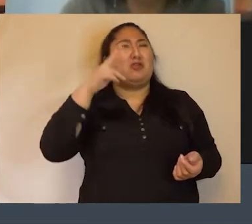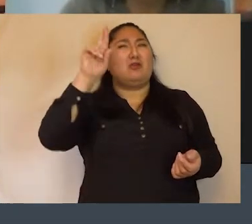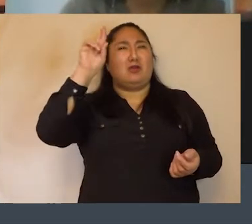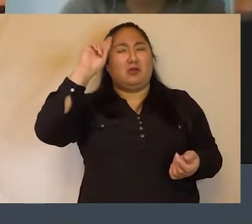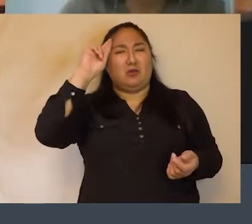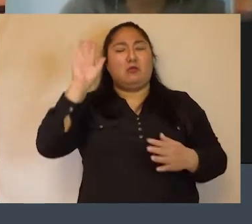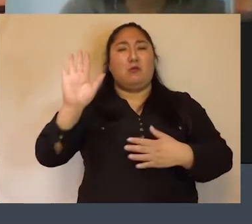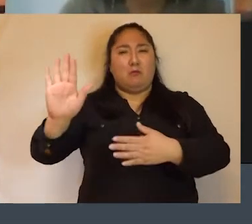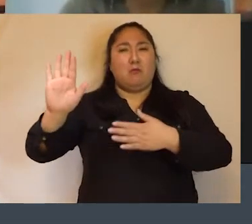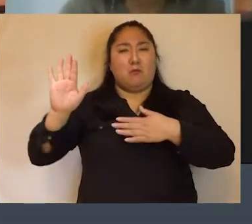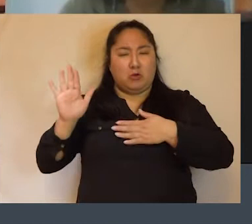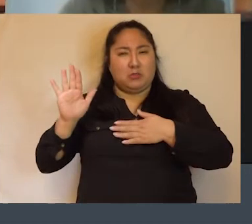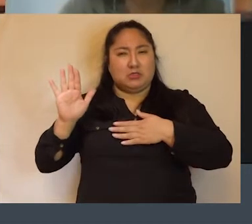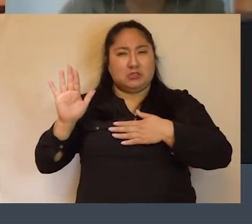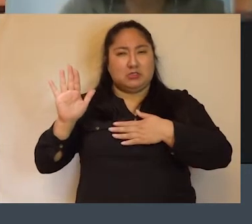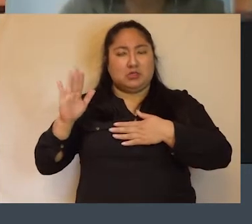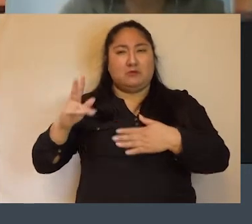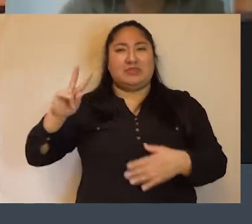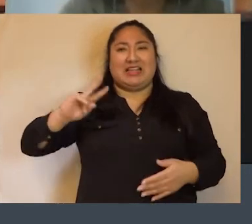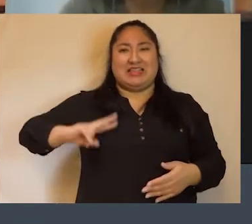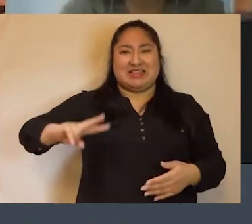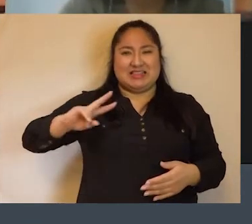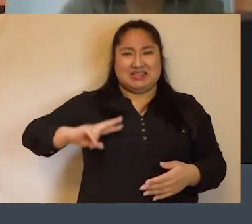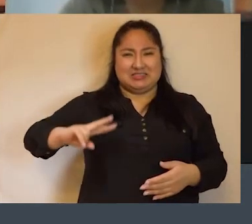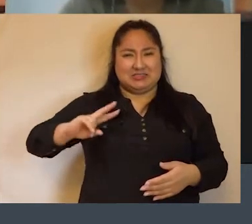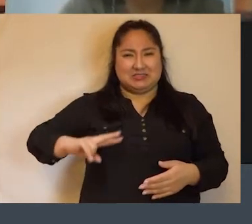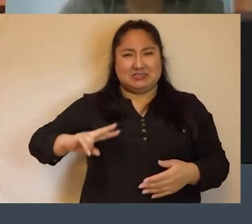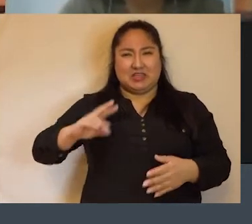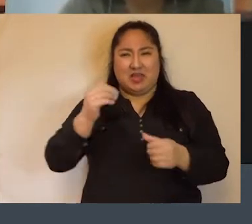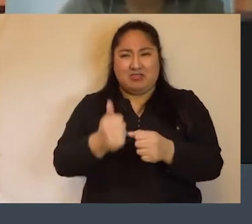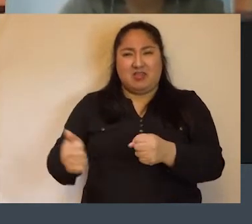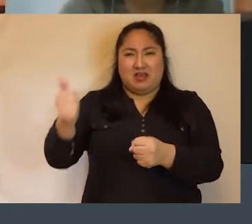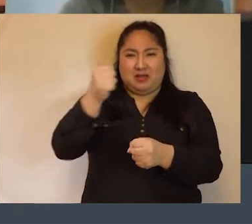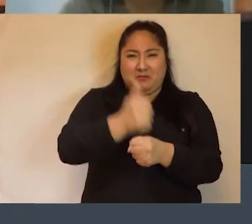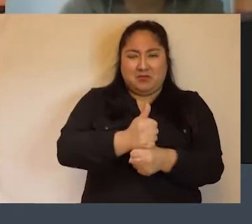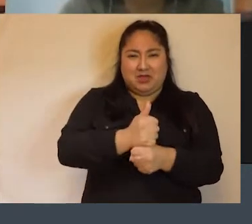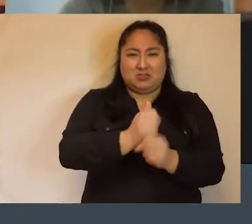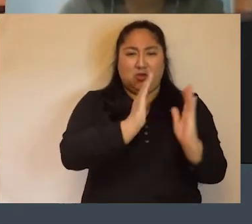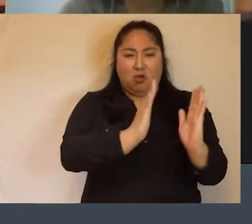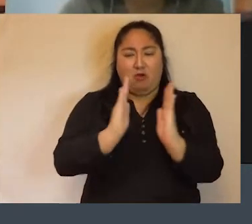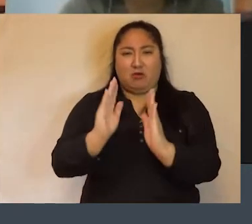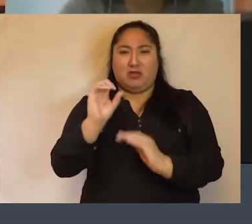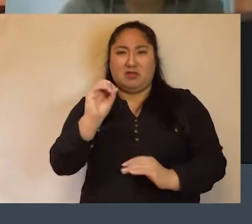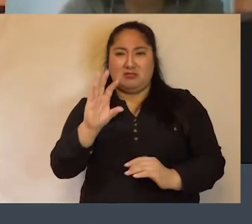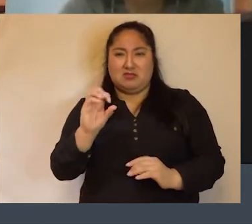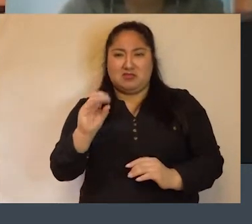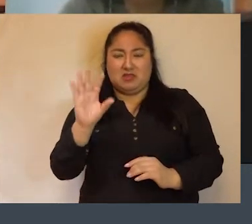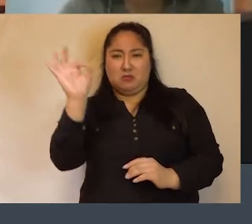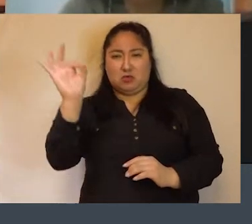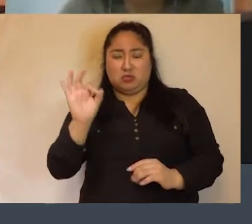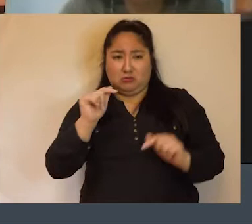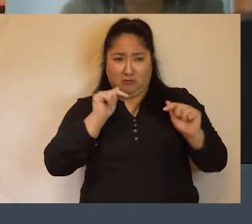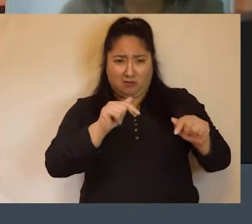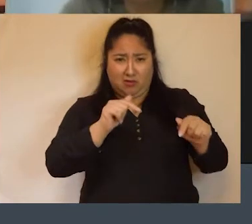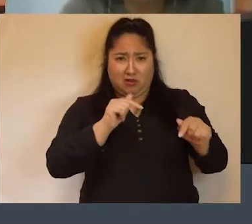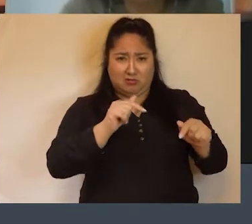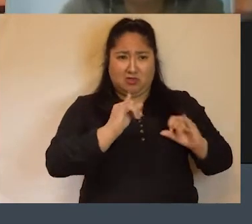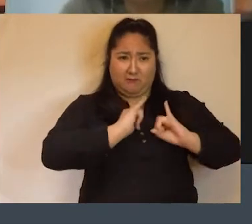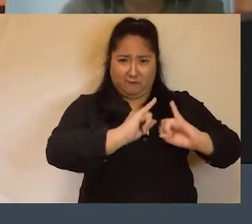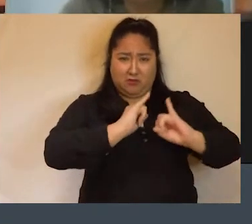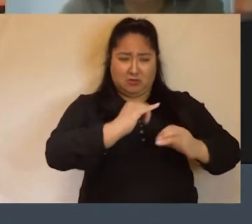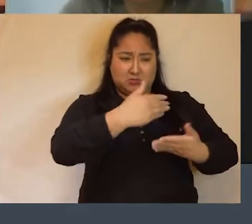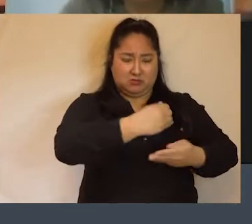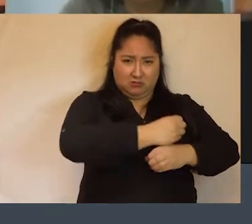fue que íbamos a tener una tasa de reemplazo del orden del 100%, titulares del